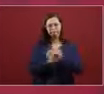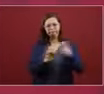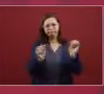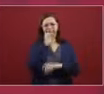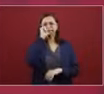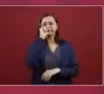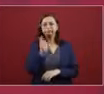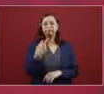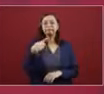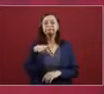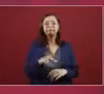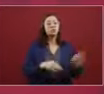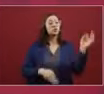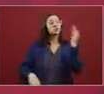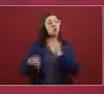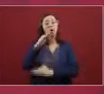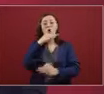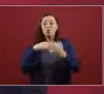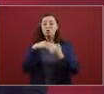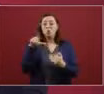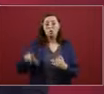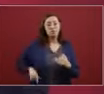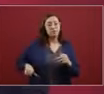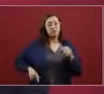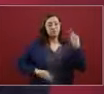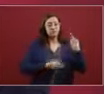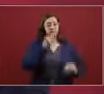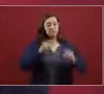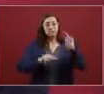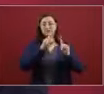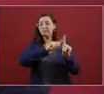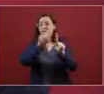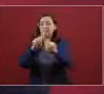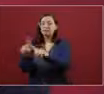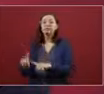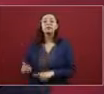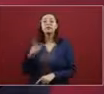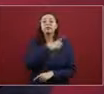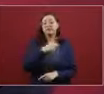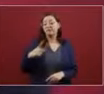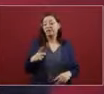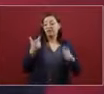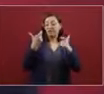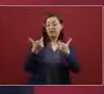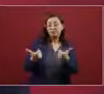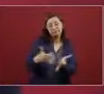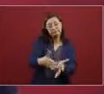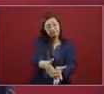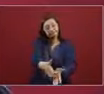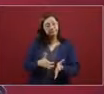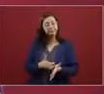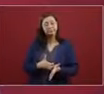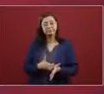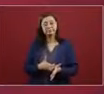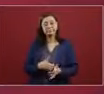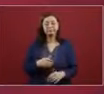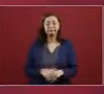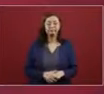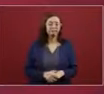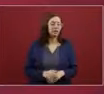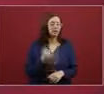con austeridad republicana, los gobiernos estatales, los gobiernos municipales. No puede haber